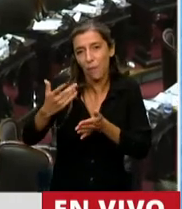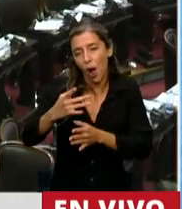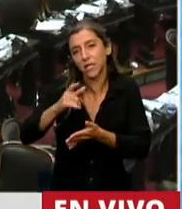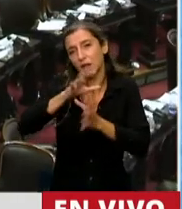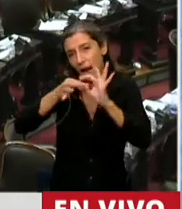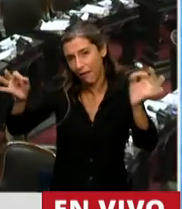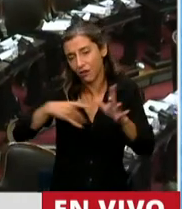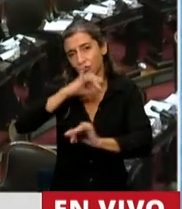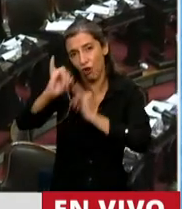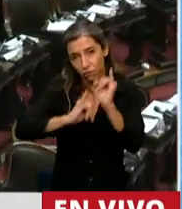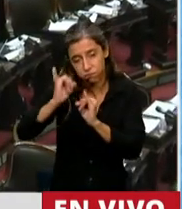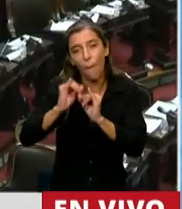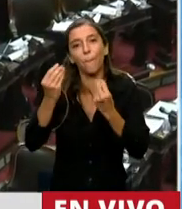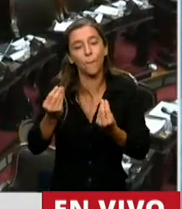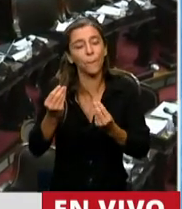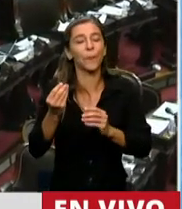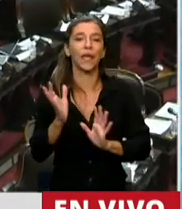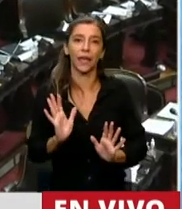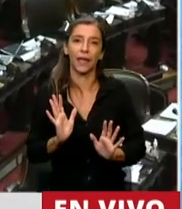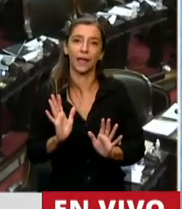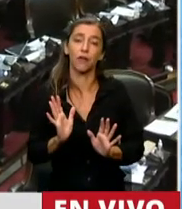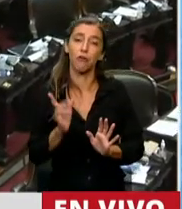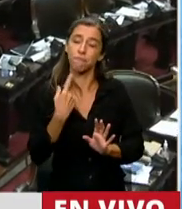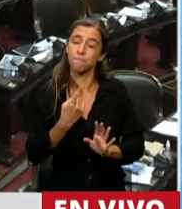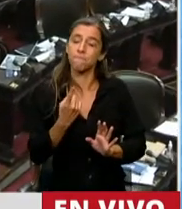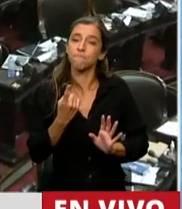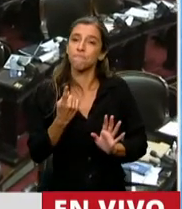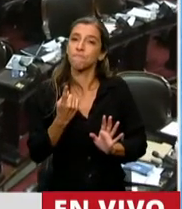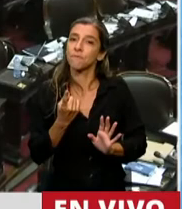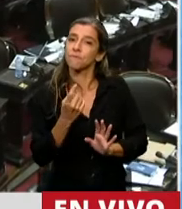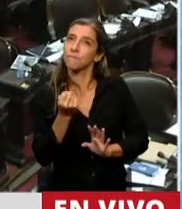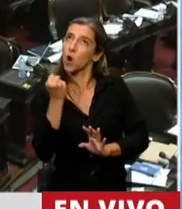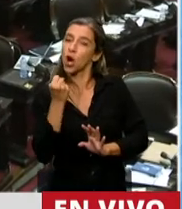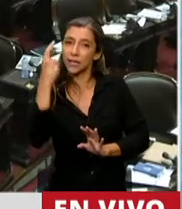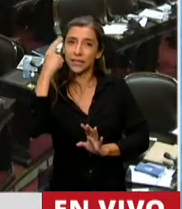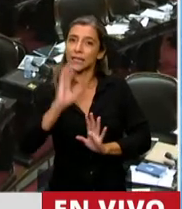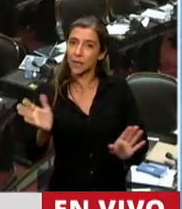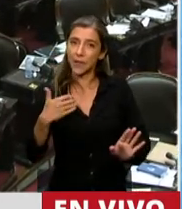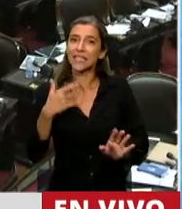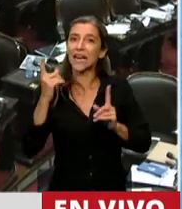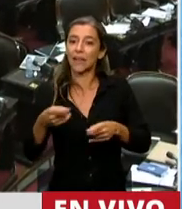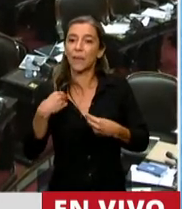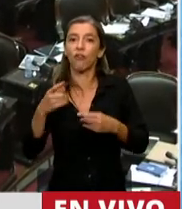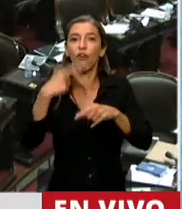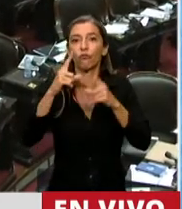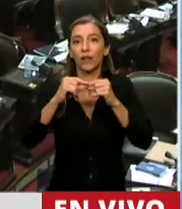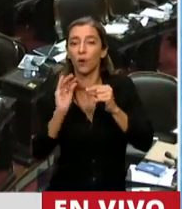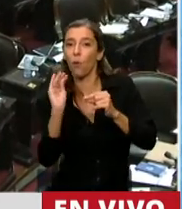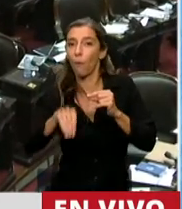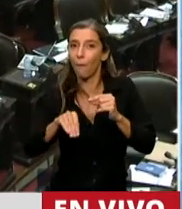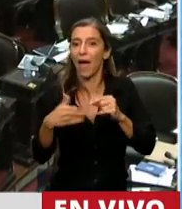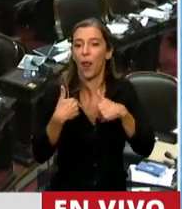blanqueos se ha adoptado la buena práctica de agregar artículos que benefician a los buenos cumplidores. Y en esto